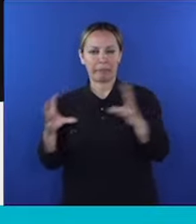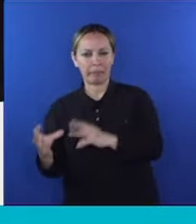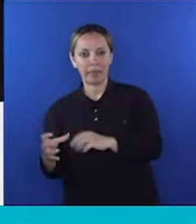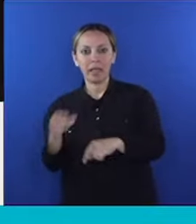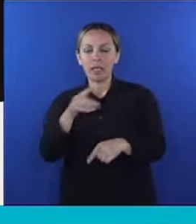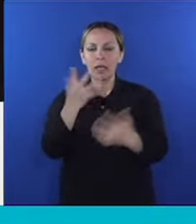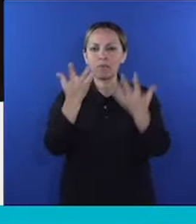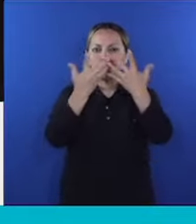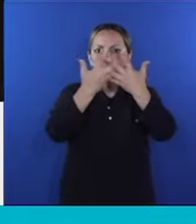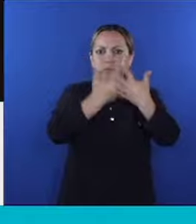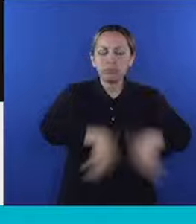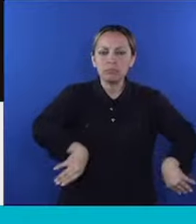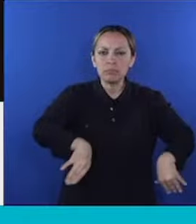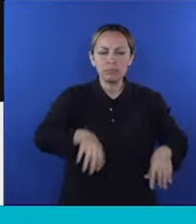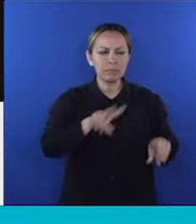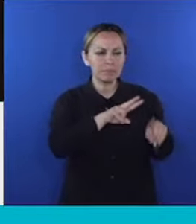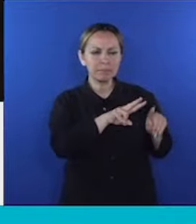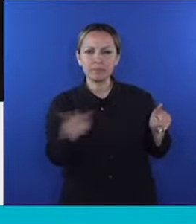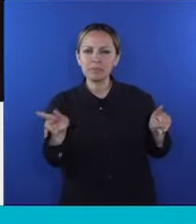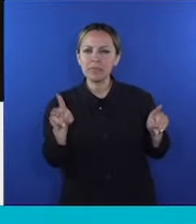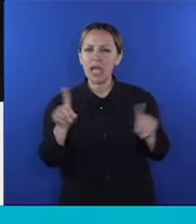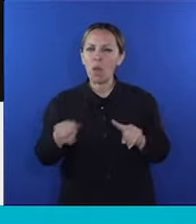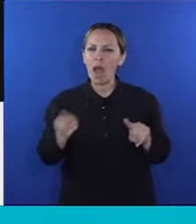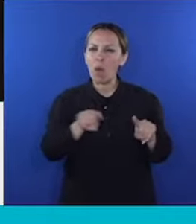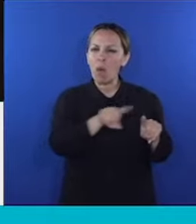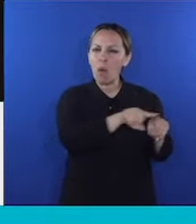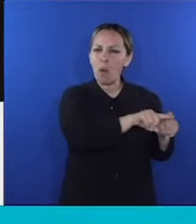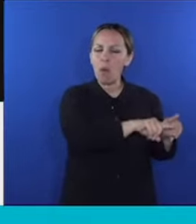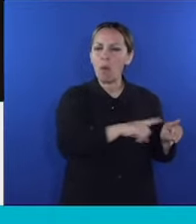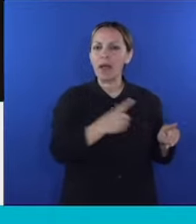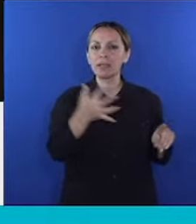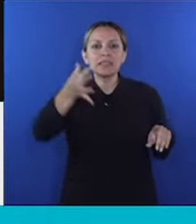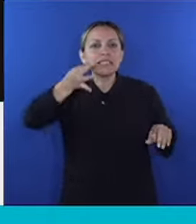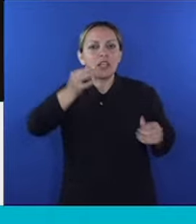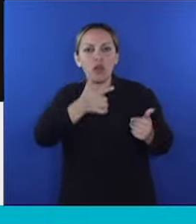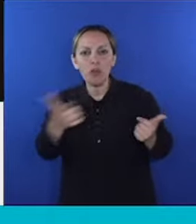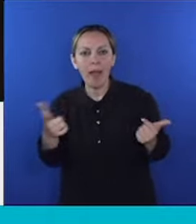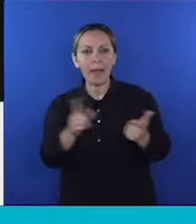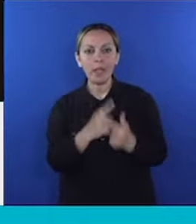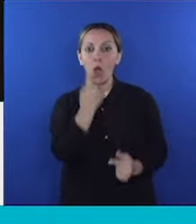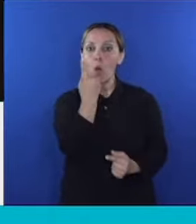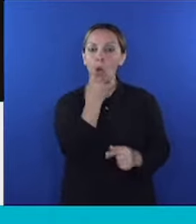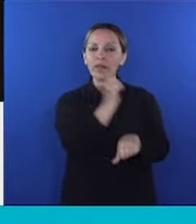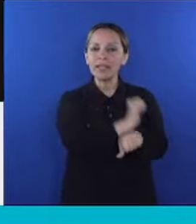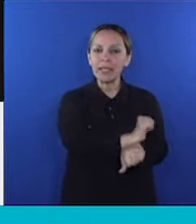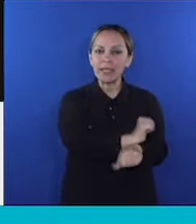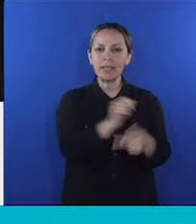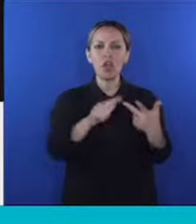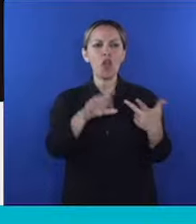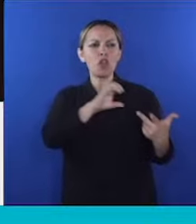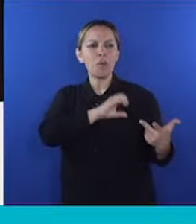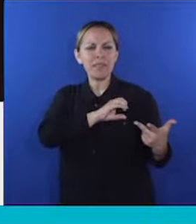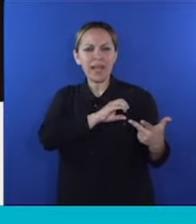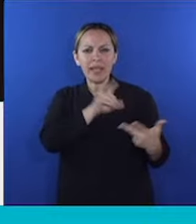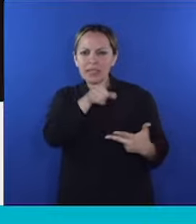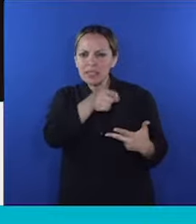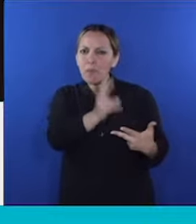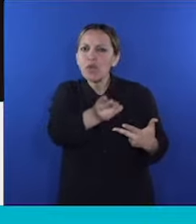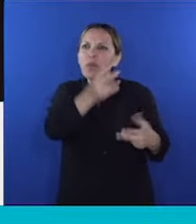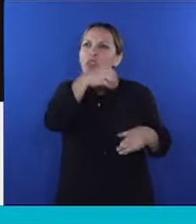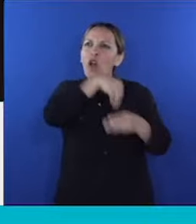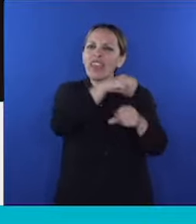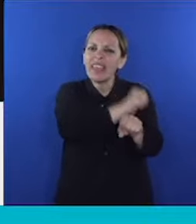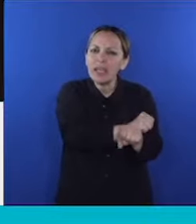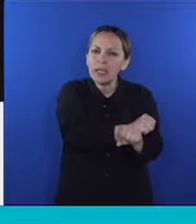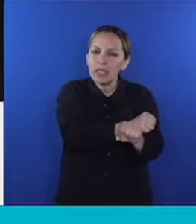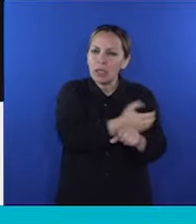esto sin testigos un solo detenido en general en comisarías que no están habilitadas para hacer detenciones Y por qué